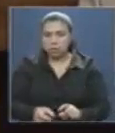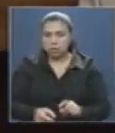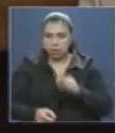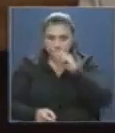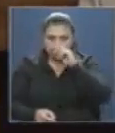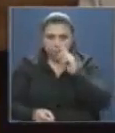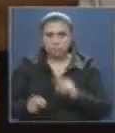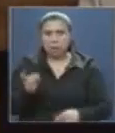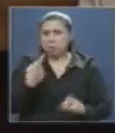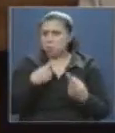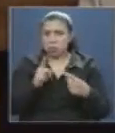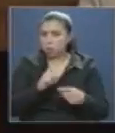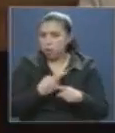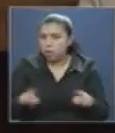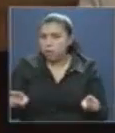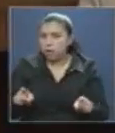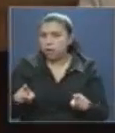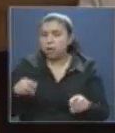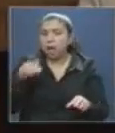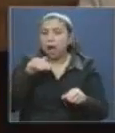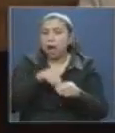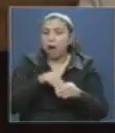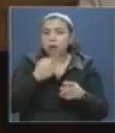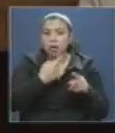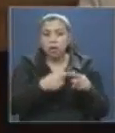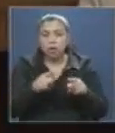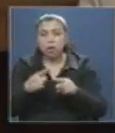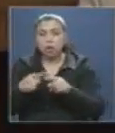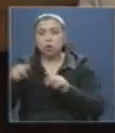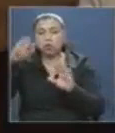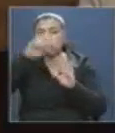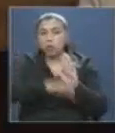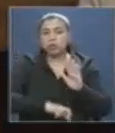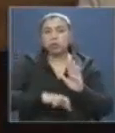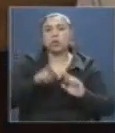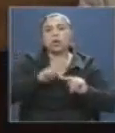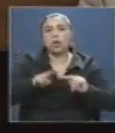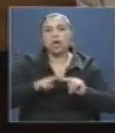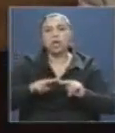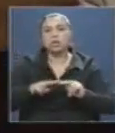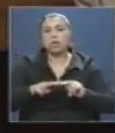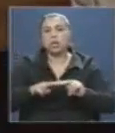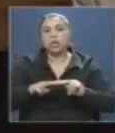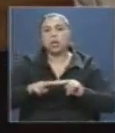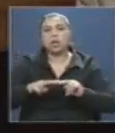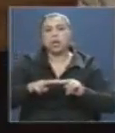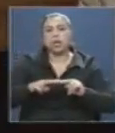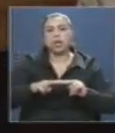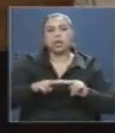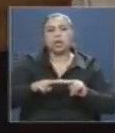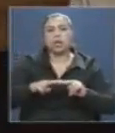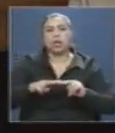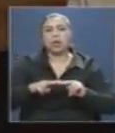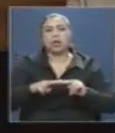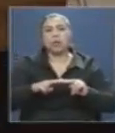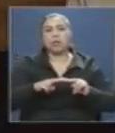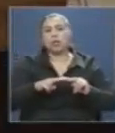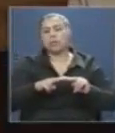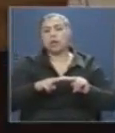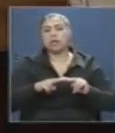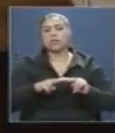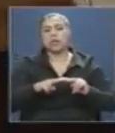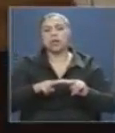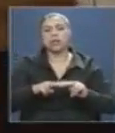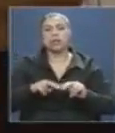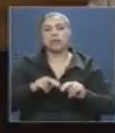muy distinto a votar en contra de los otros proyectos que pretenden criminalizar o tener un Estado policial. No es coherente, y